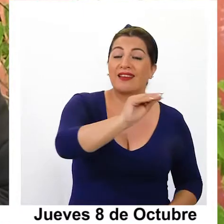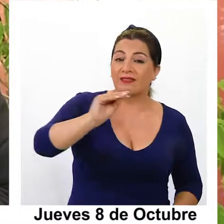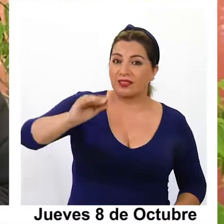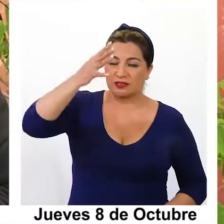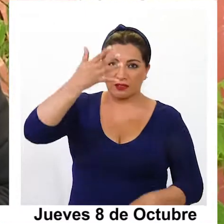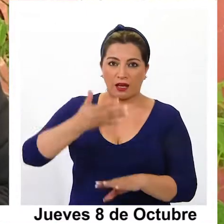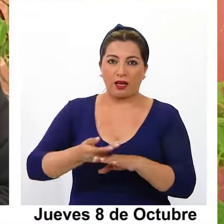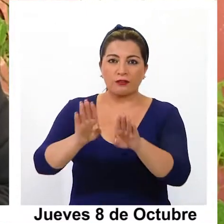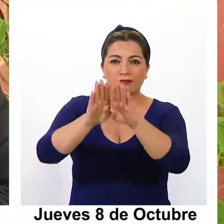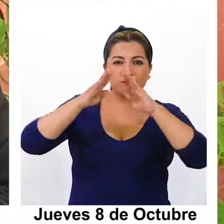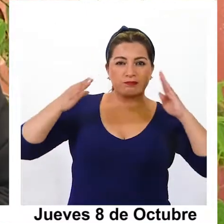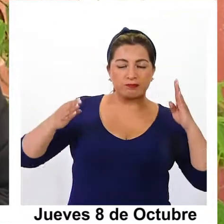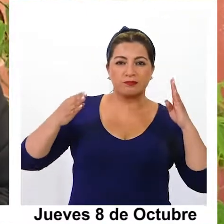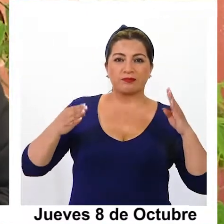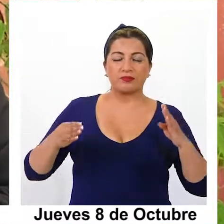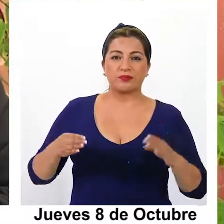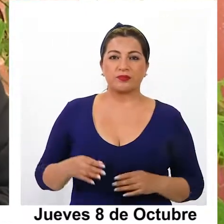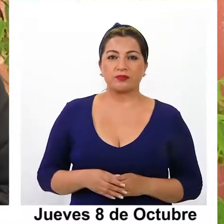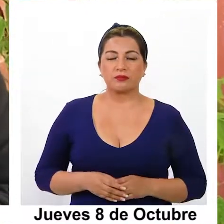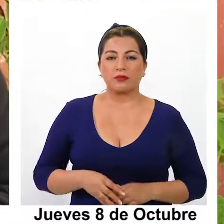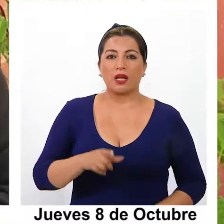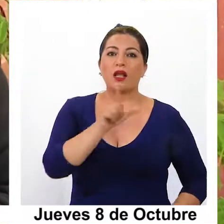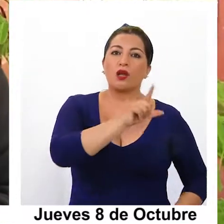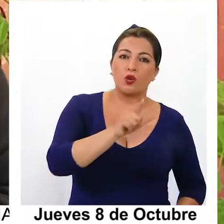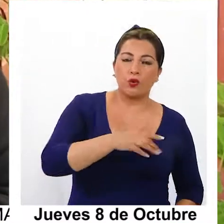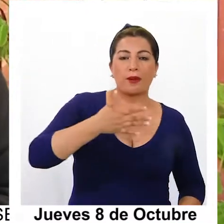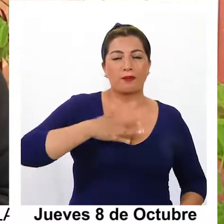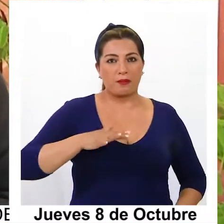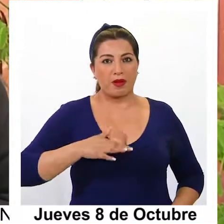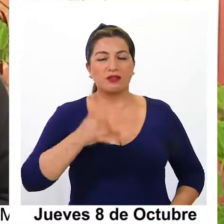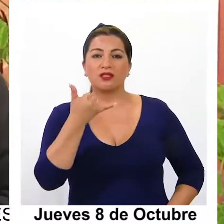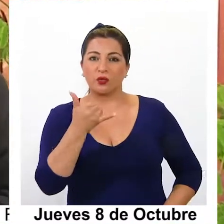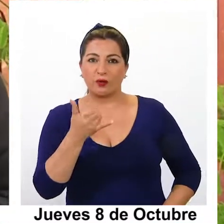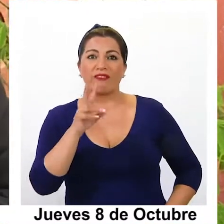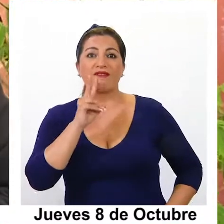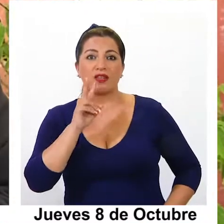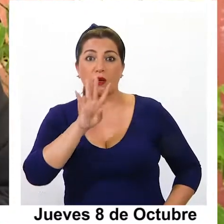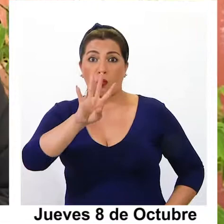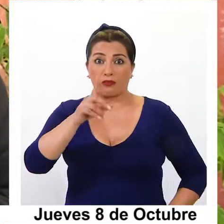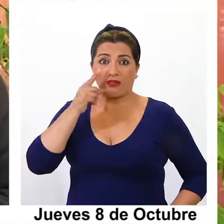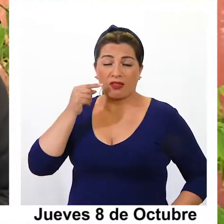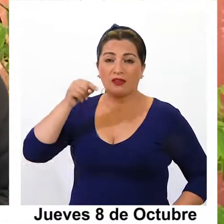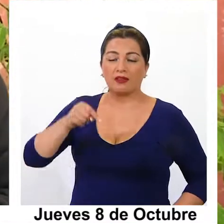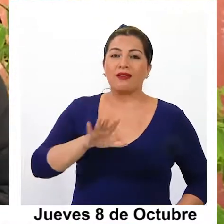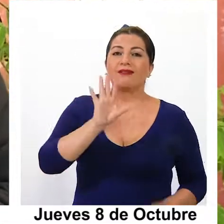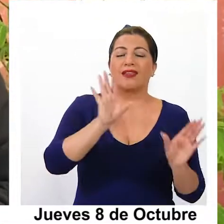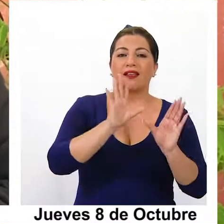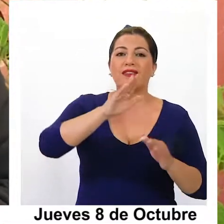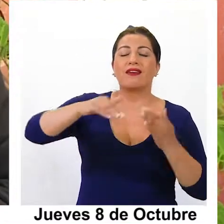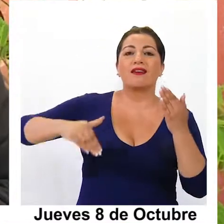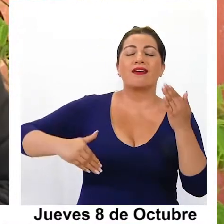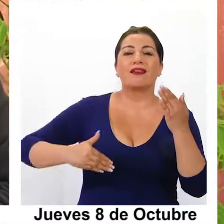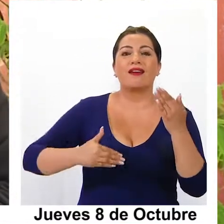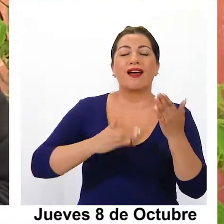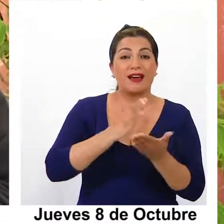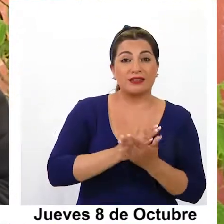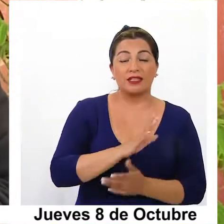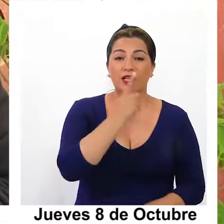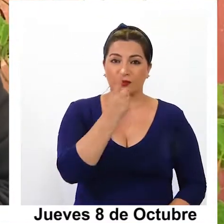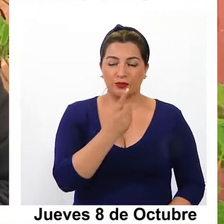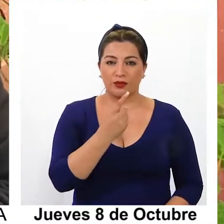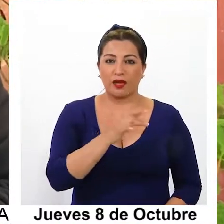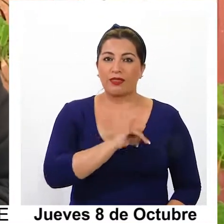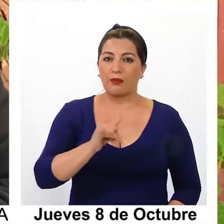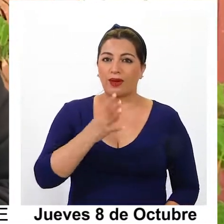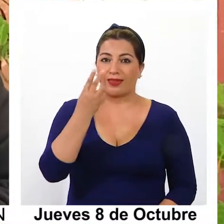que tenemos apertura en el punto limpio días lunes, martes, jueves y viernes de 10 a 1 y de 3